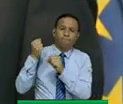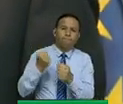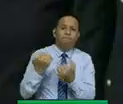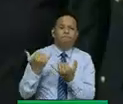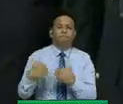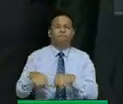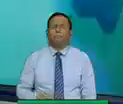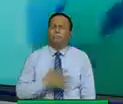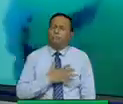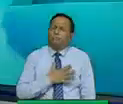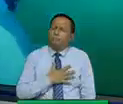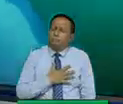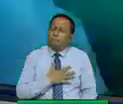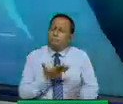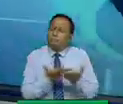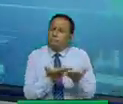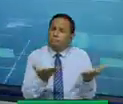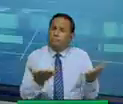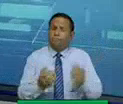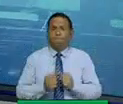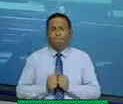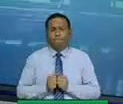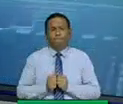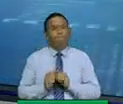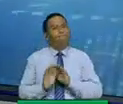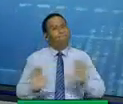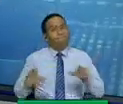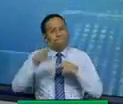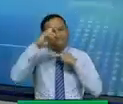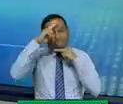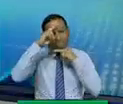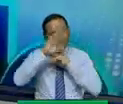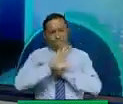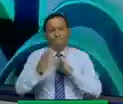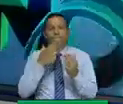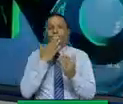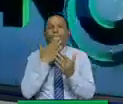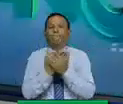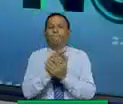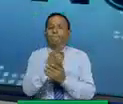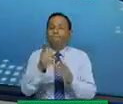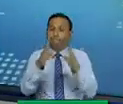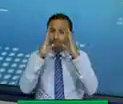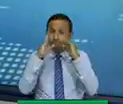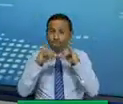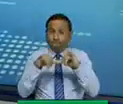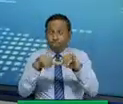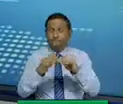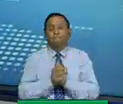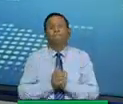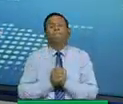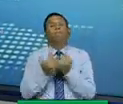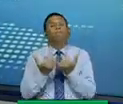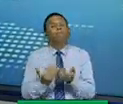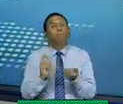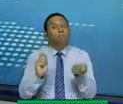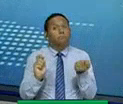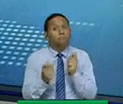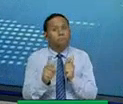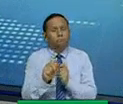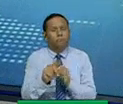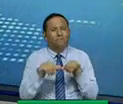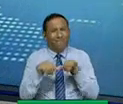Solórzano. Así finalizamos, queridos amigos. Gracias como siempre por estar junto a nosotros. No cambien de canal.